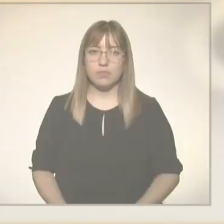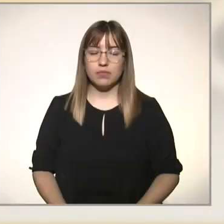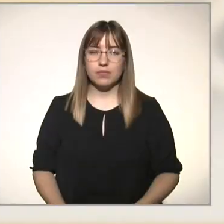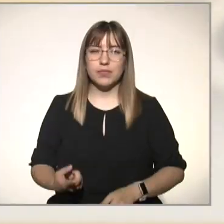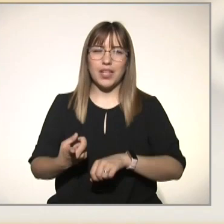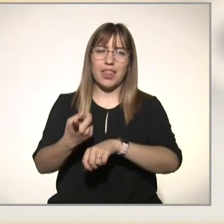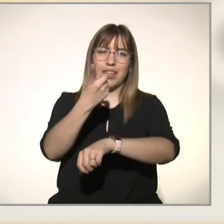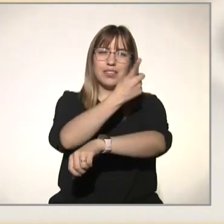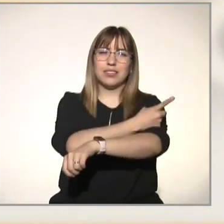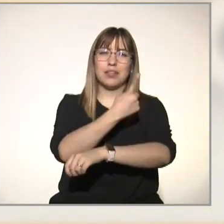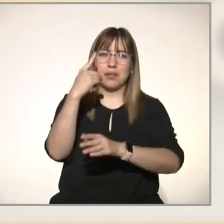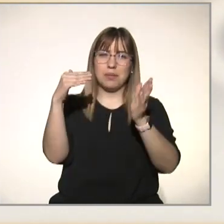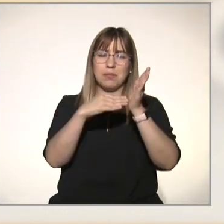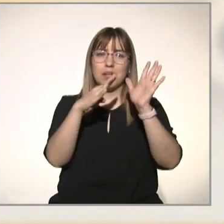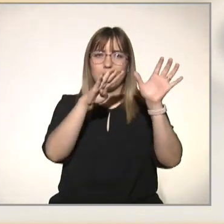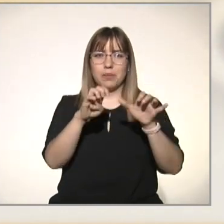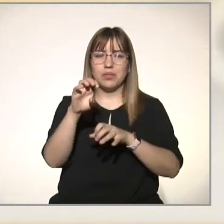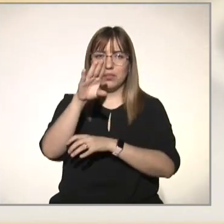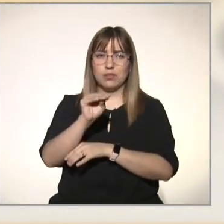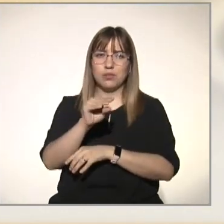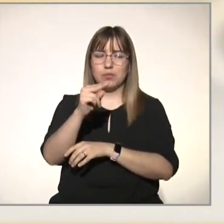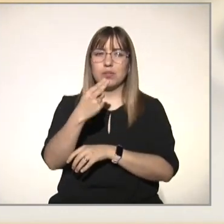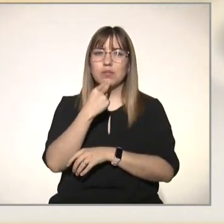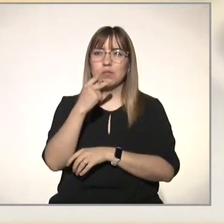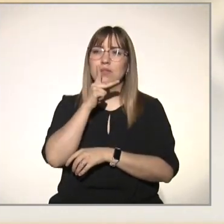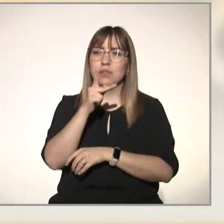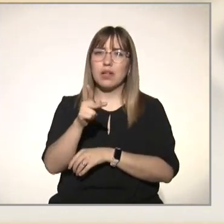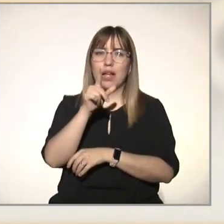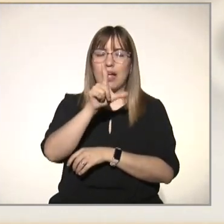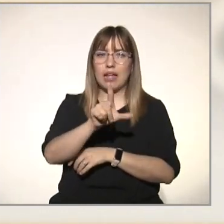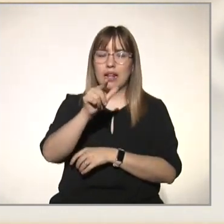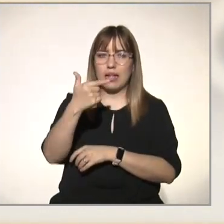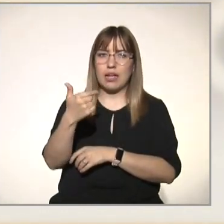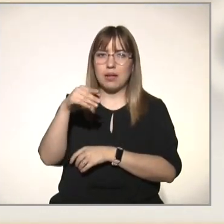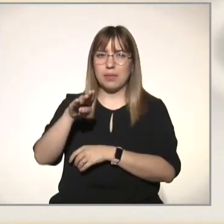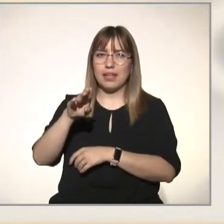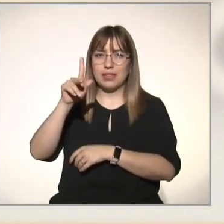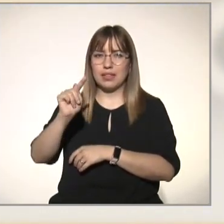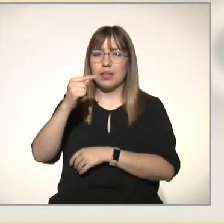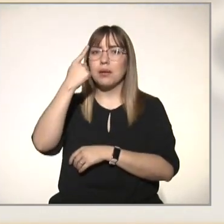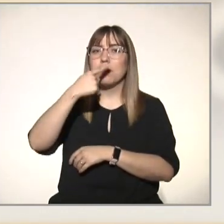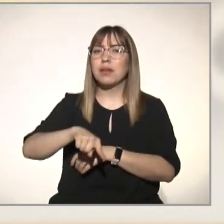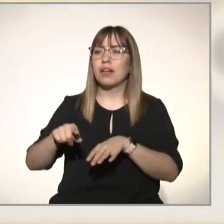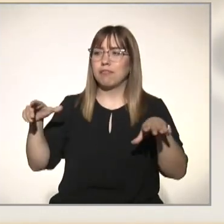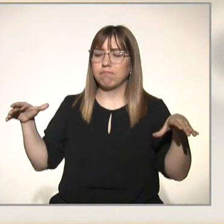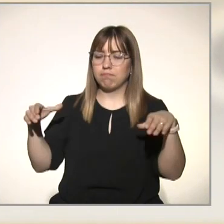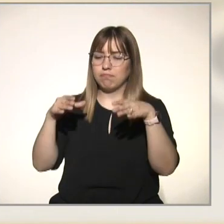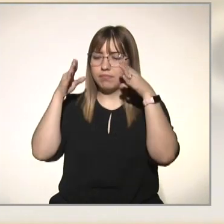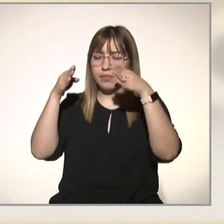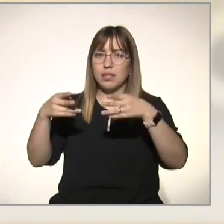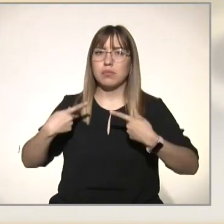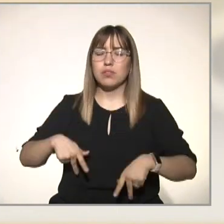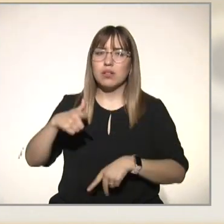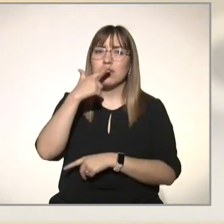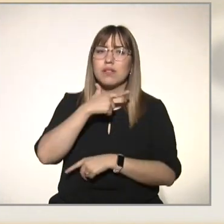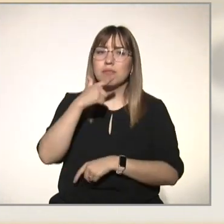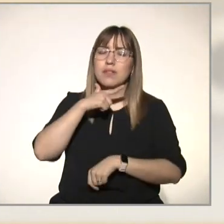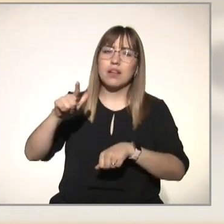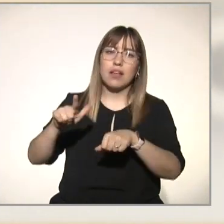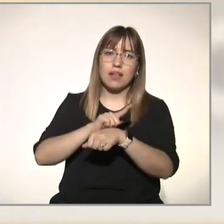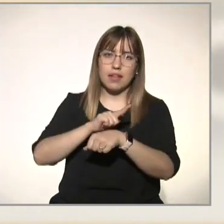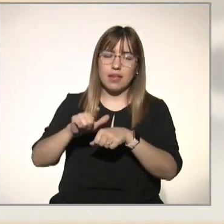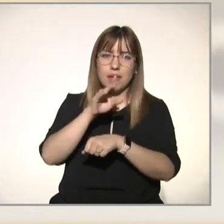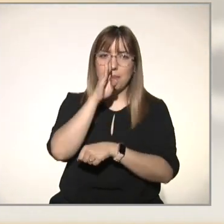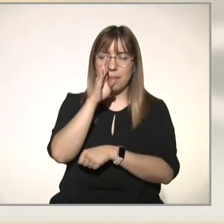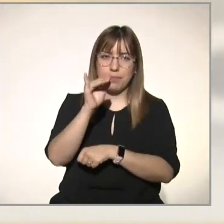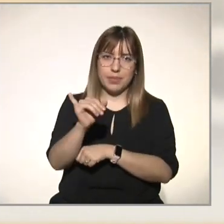Desde la década de los 90 se usa la sigla LGBT para referirse a las personas lesbianas, gays, bisexuales